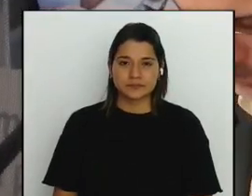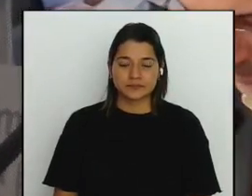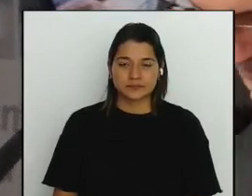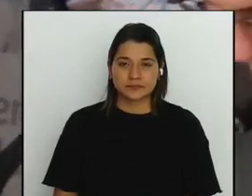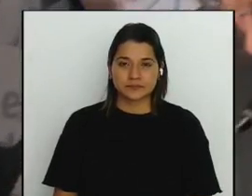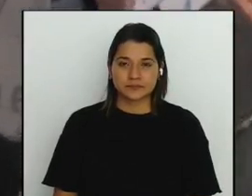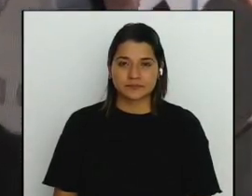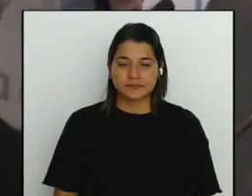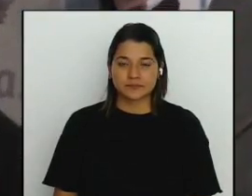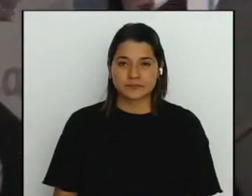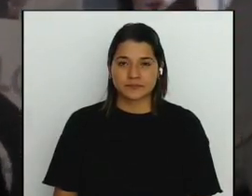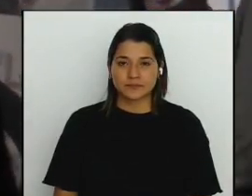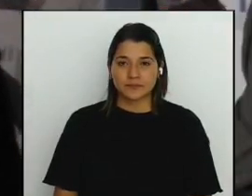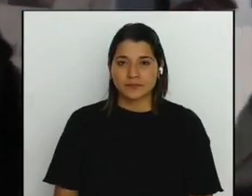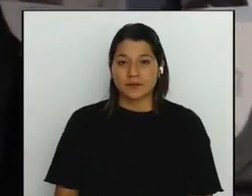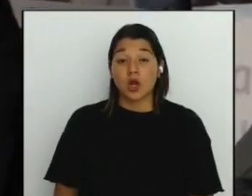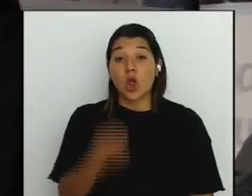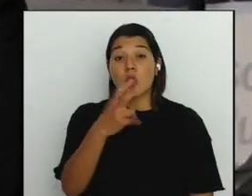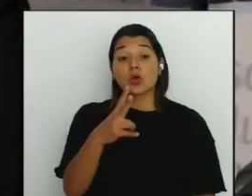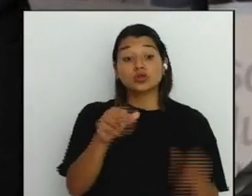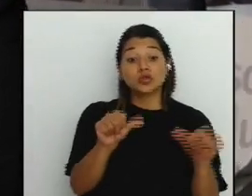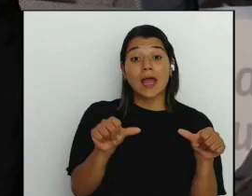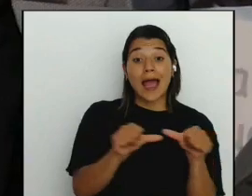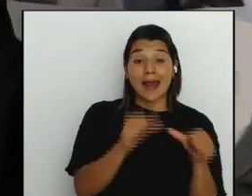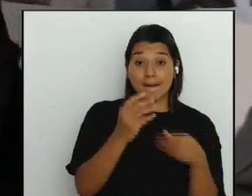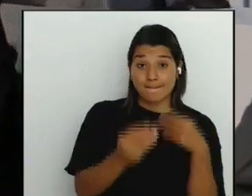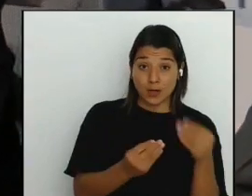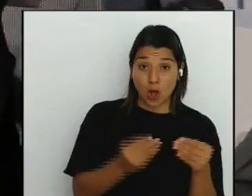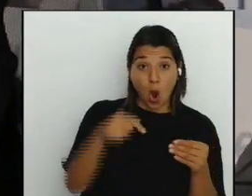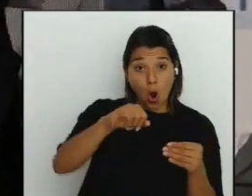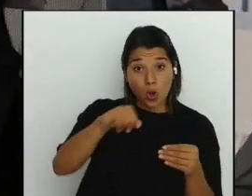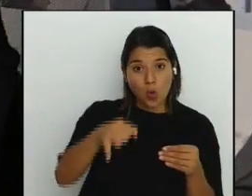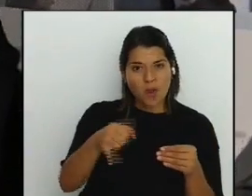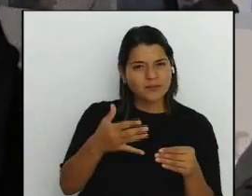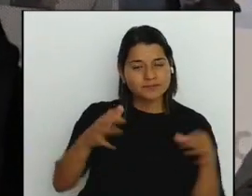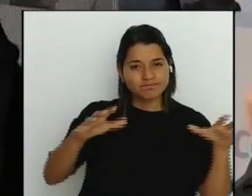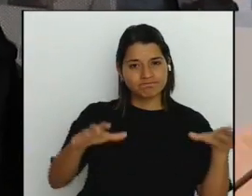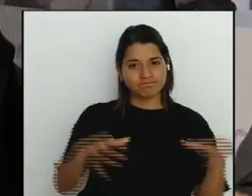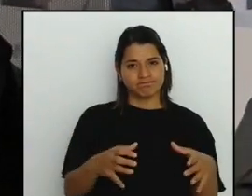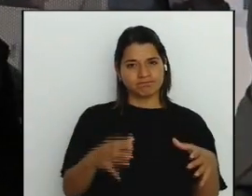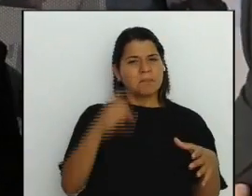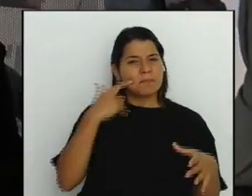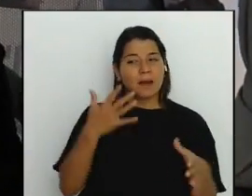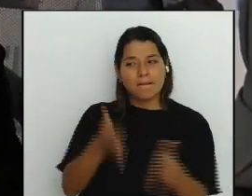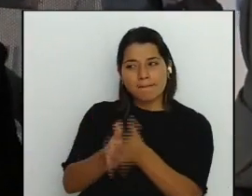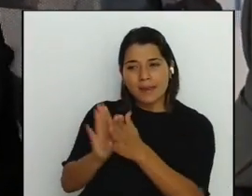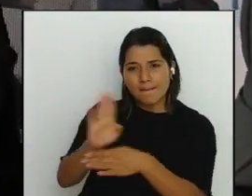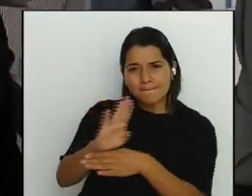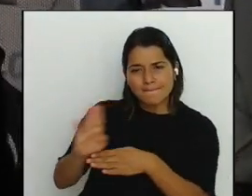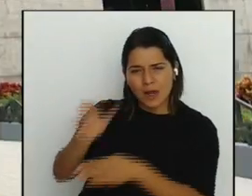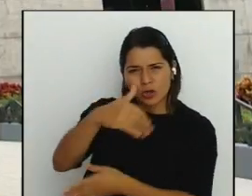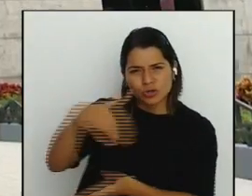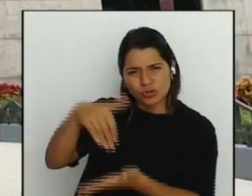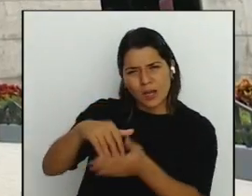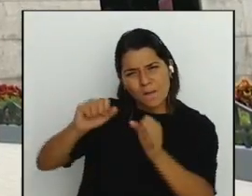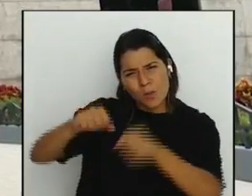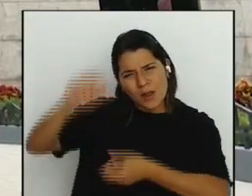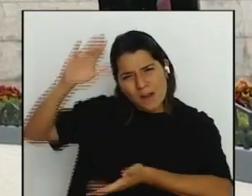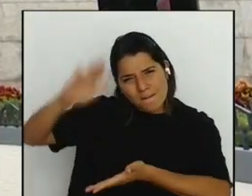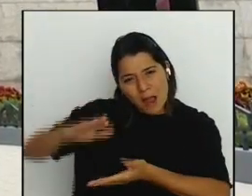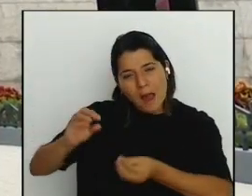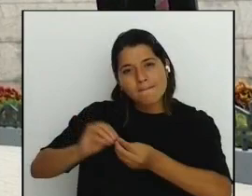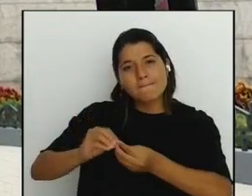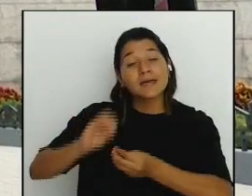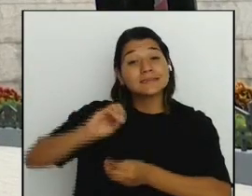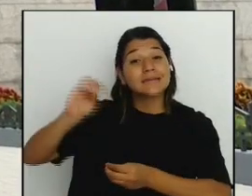12 sectores productivos se unieron este jueves para pedir al Banco Central que baje de una manera más significativa la tasa política